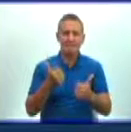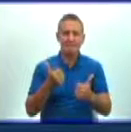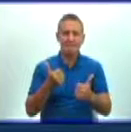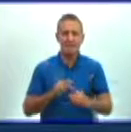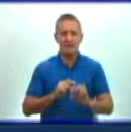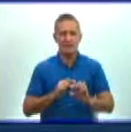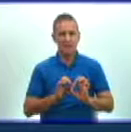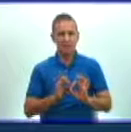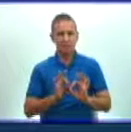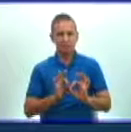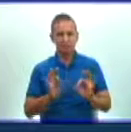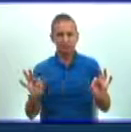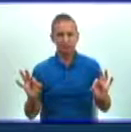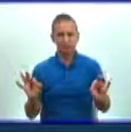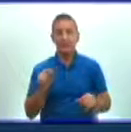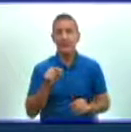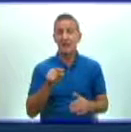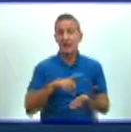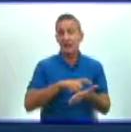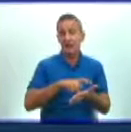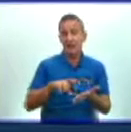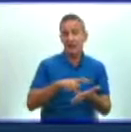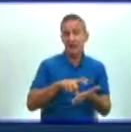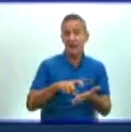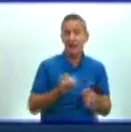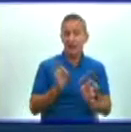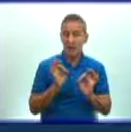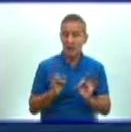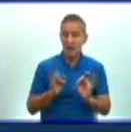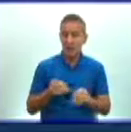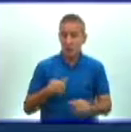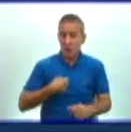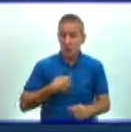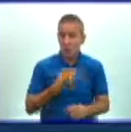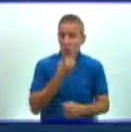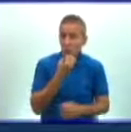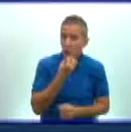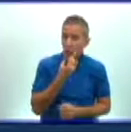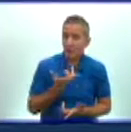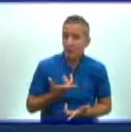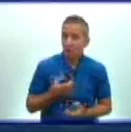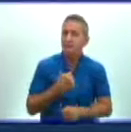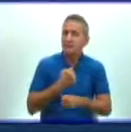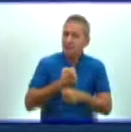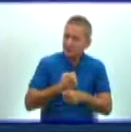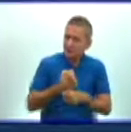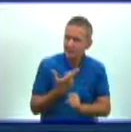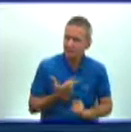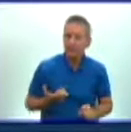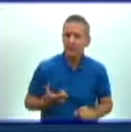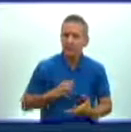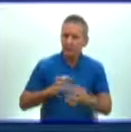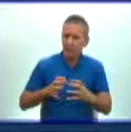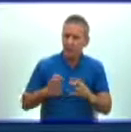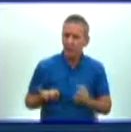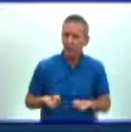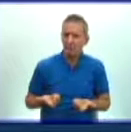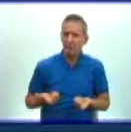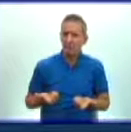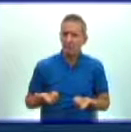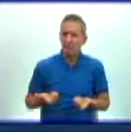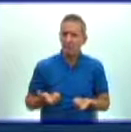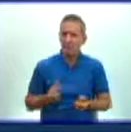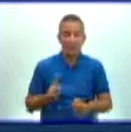Y en este texto, ¿verdad? Yo he podido trabajar de manera tal de